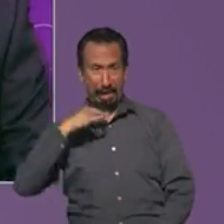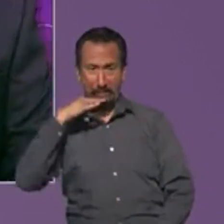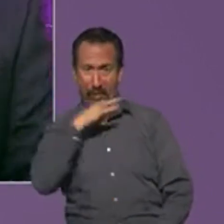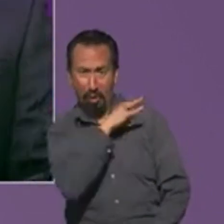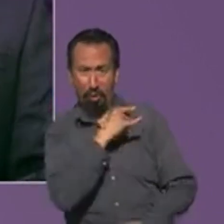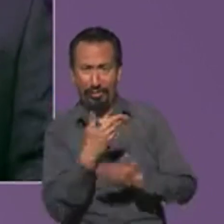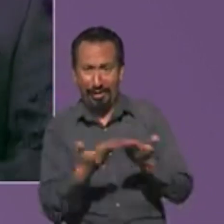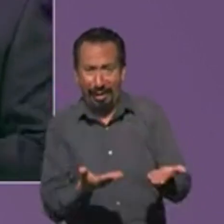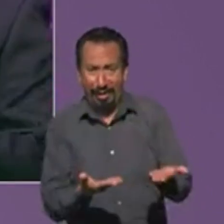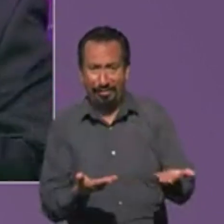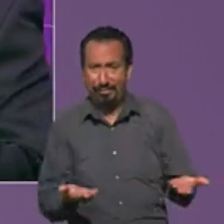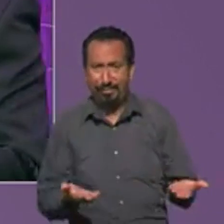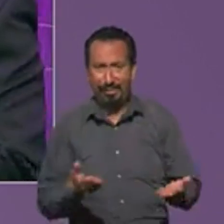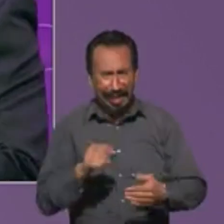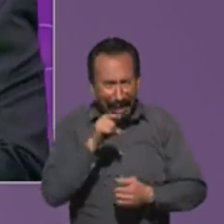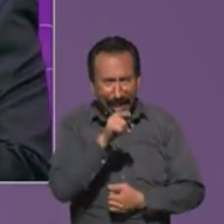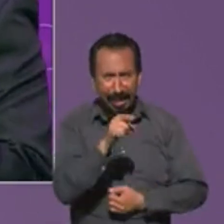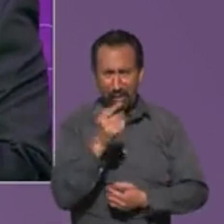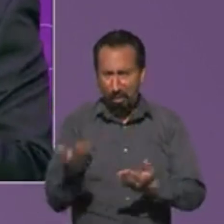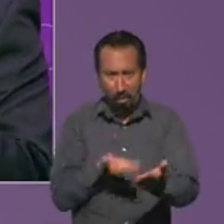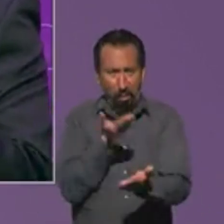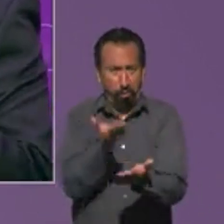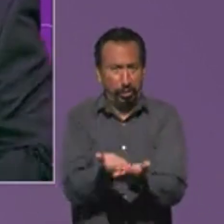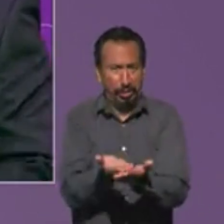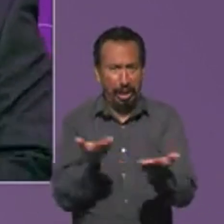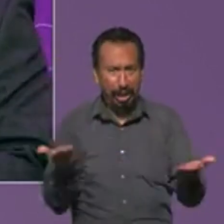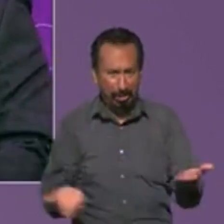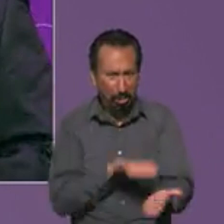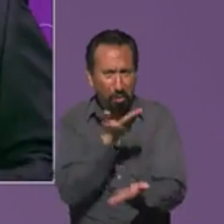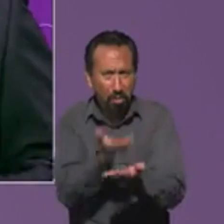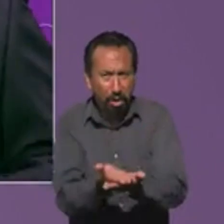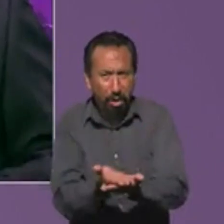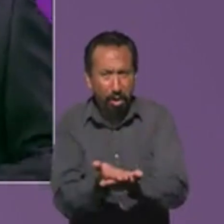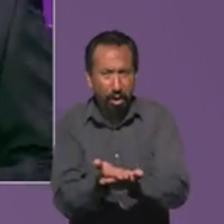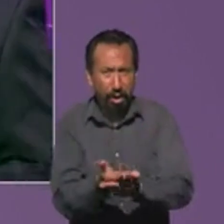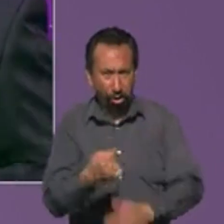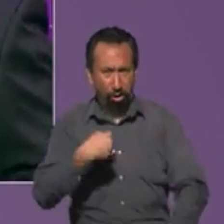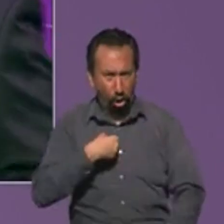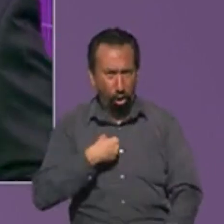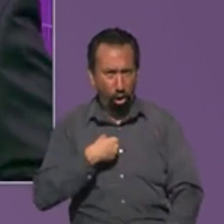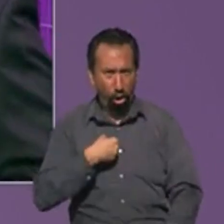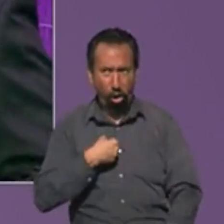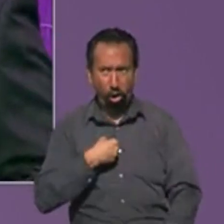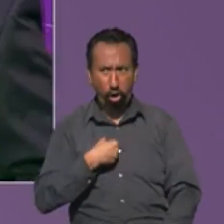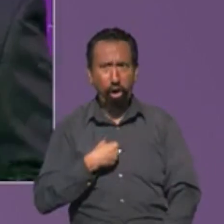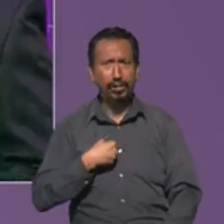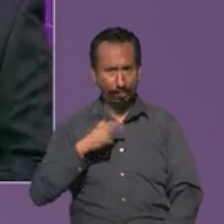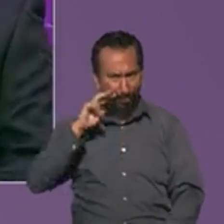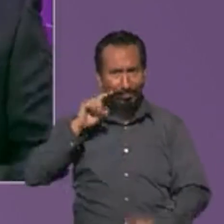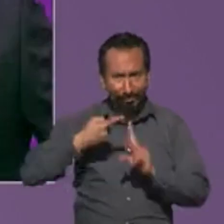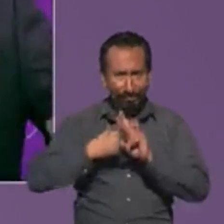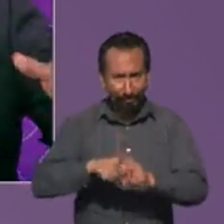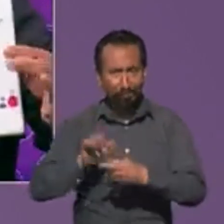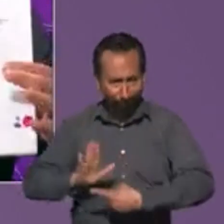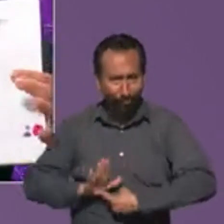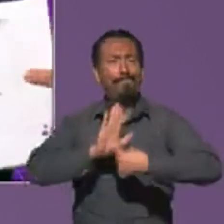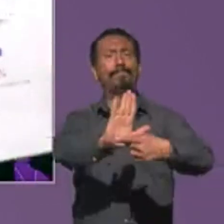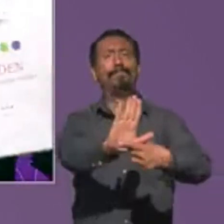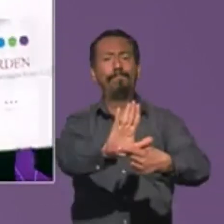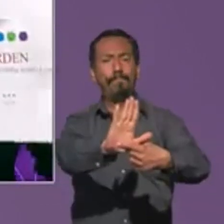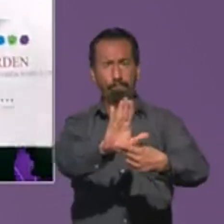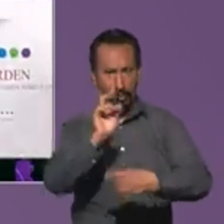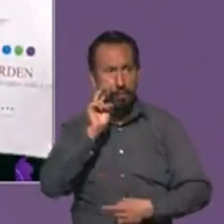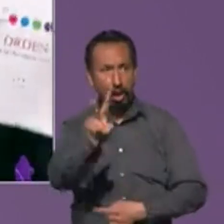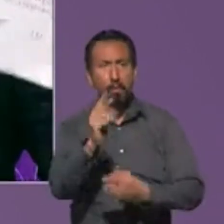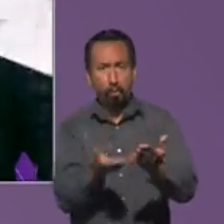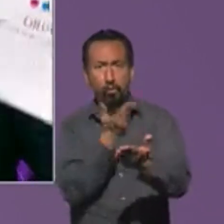momento hablar de propuestas de propuestas yo directamente al inicio de la Administración le presenté esta propuesta